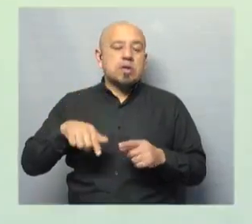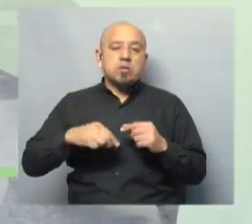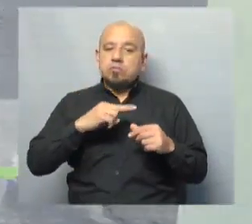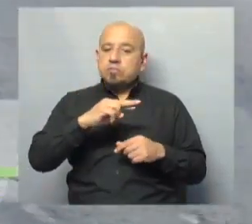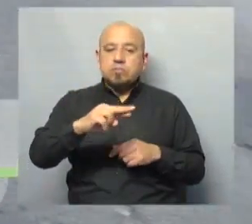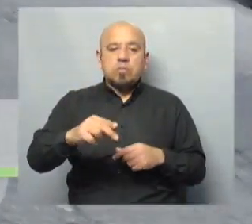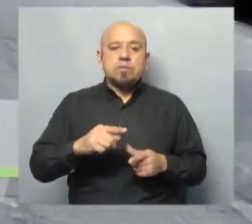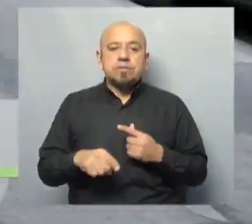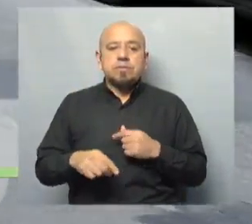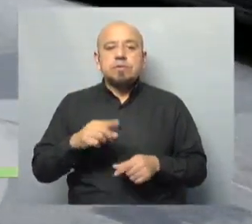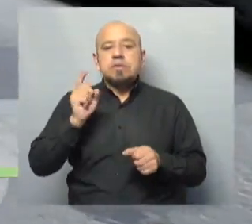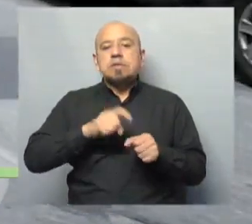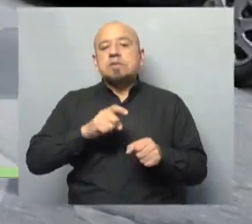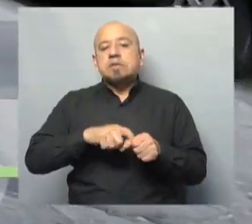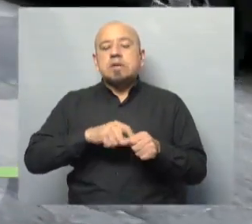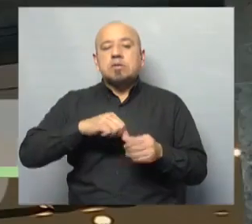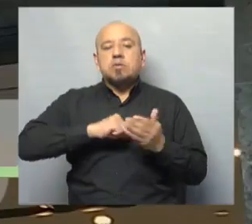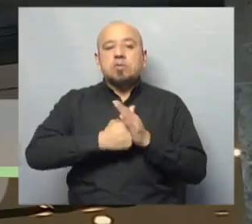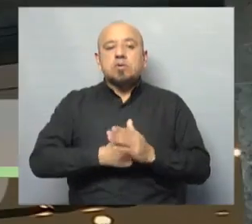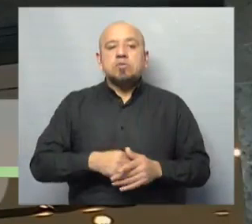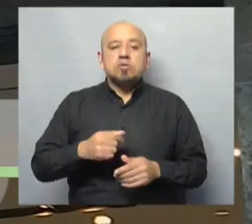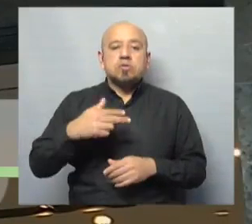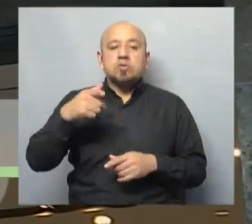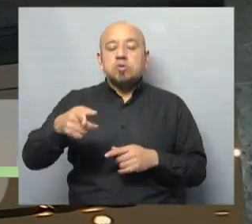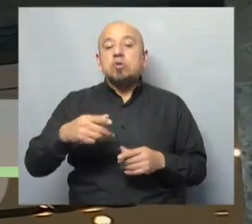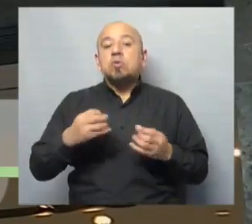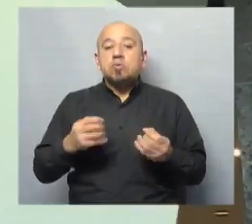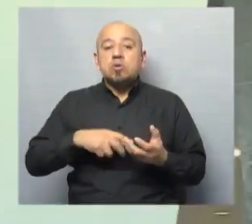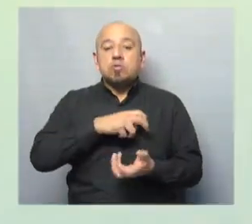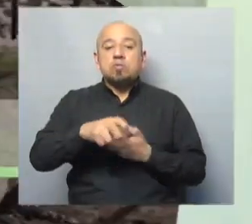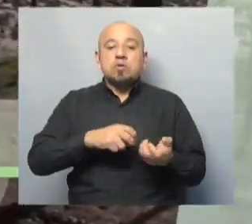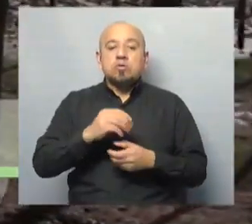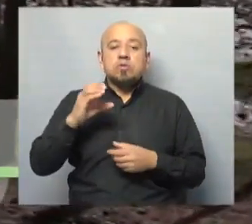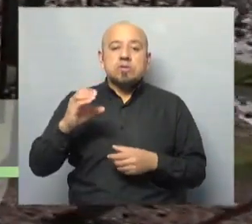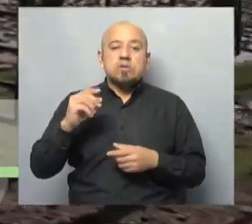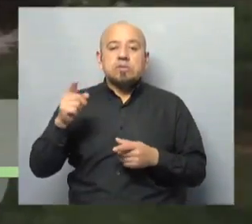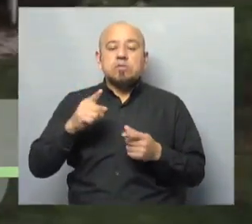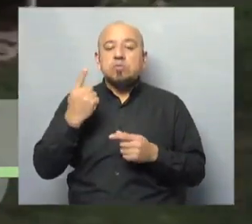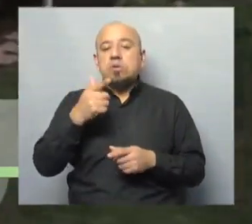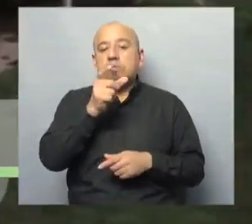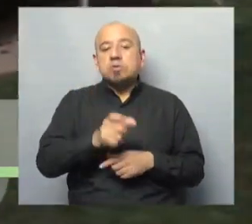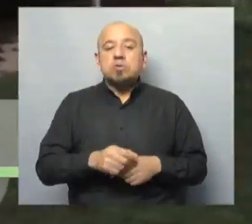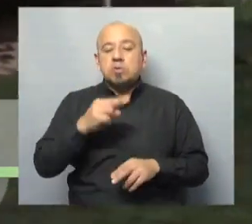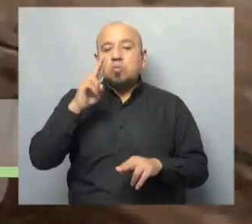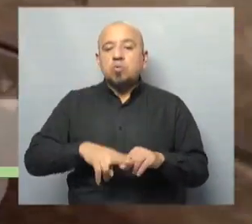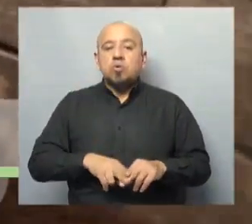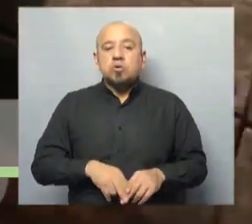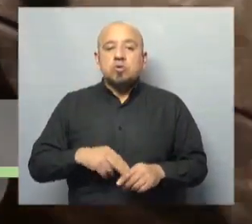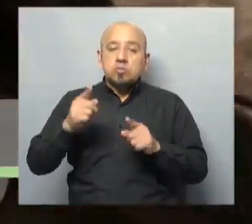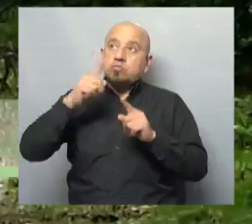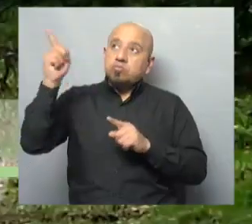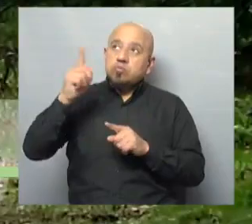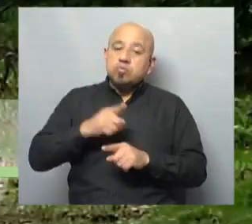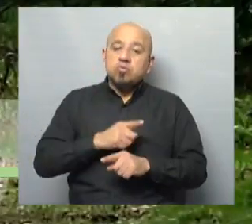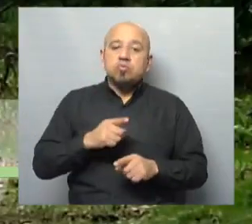el sindicato bancario ocupó el banco heritage por el conflicto en citibank un trabajador rural fallecido por caída de un rayo